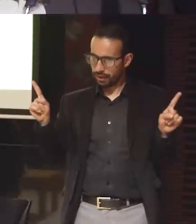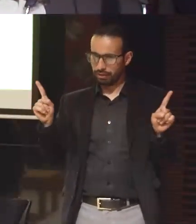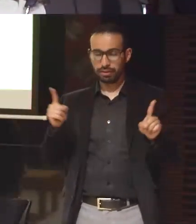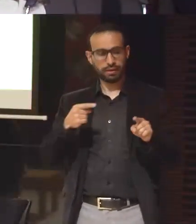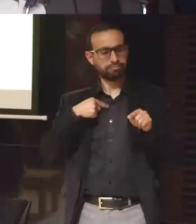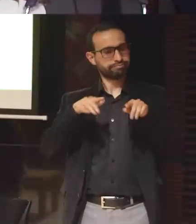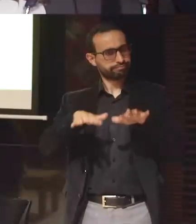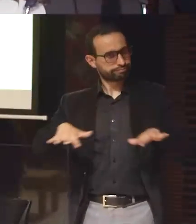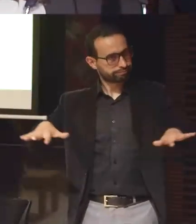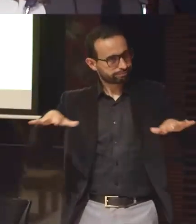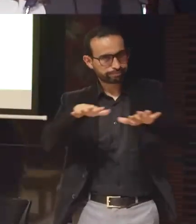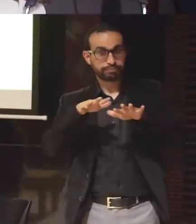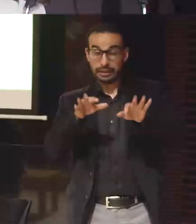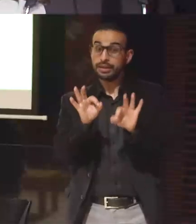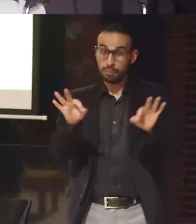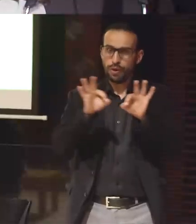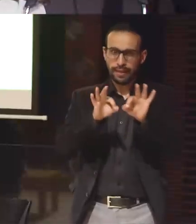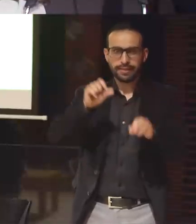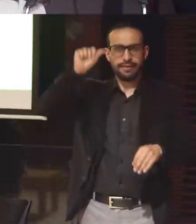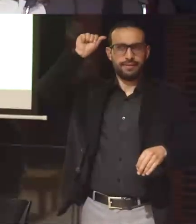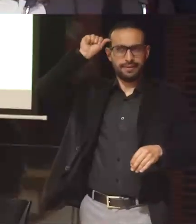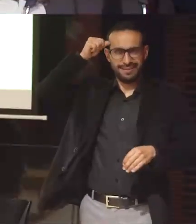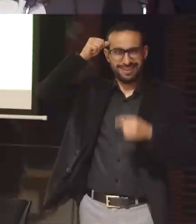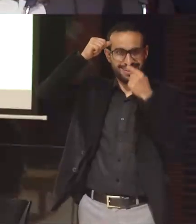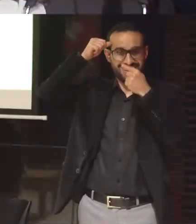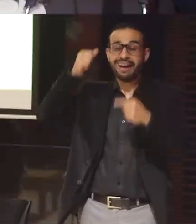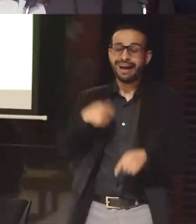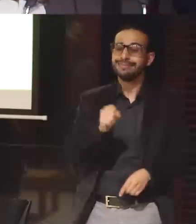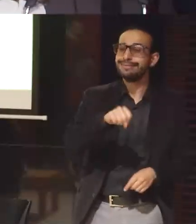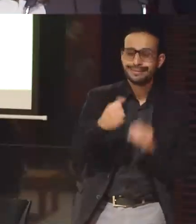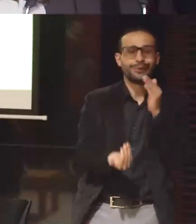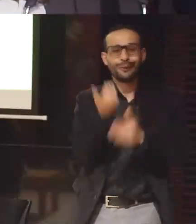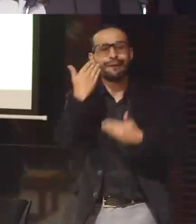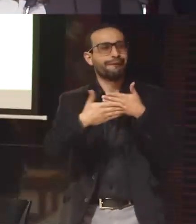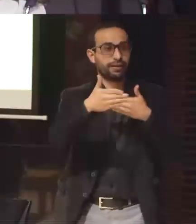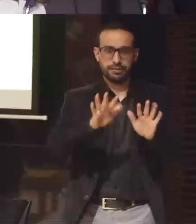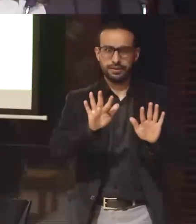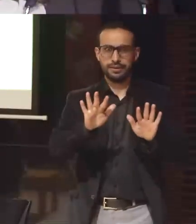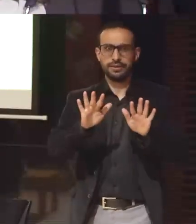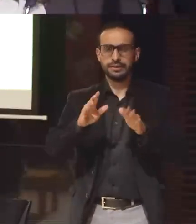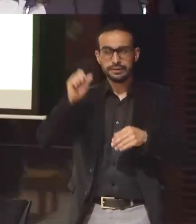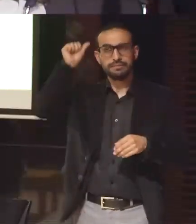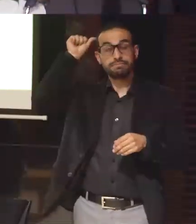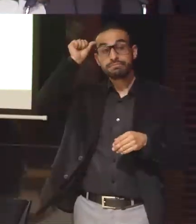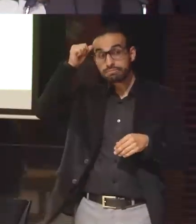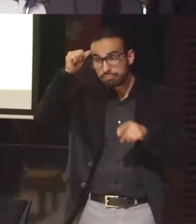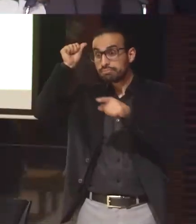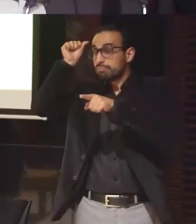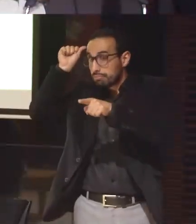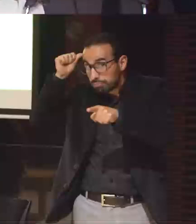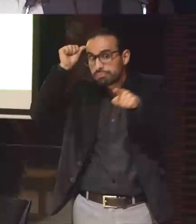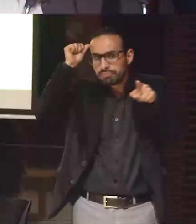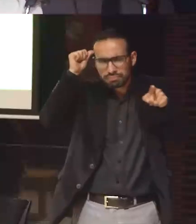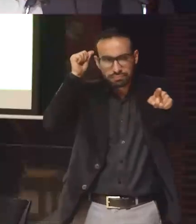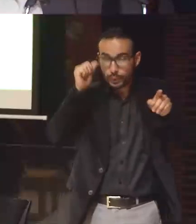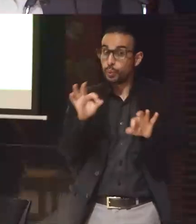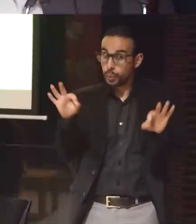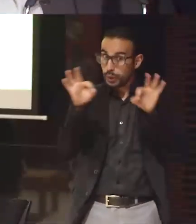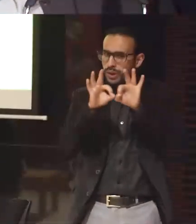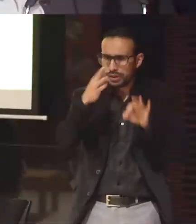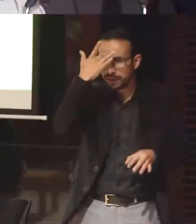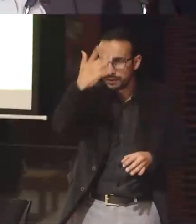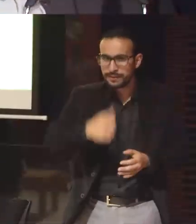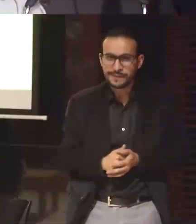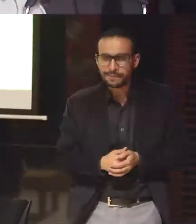¿Cómo incentivar eso? Eso mismo que estamos hablando. Bueno, yo creo que la memoria es fundamental ¿no? para